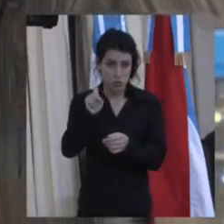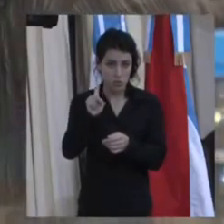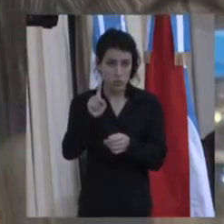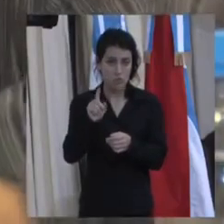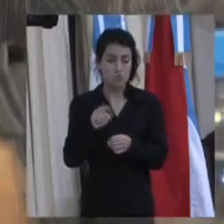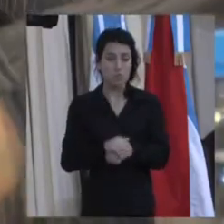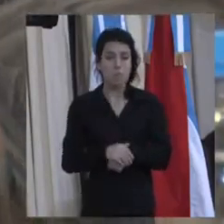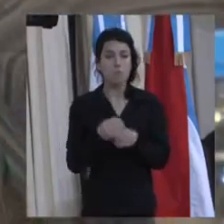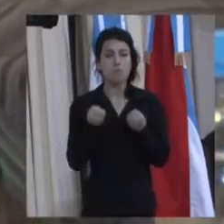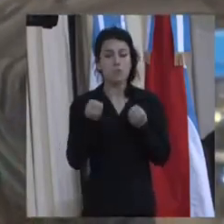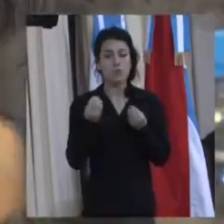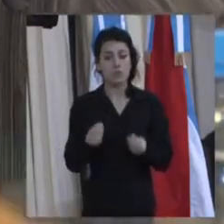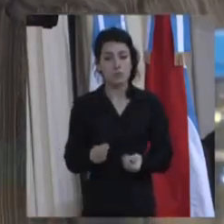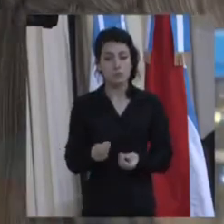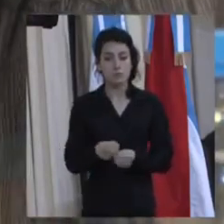porque